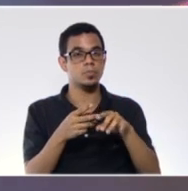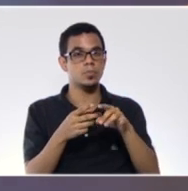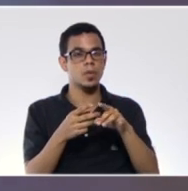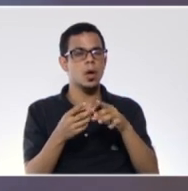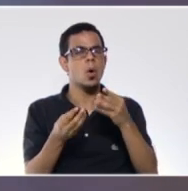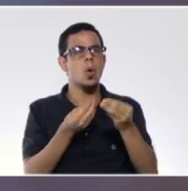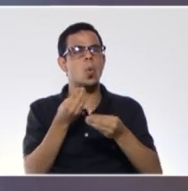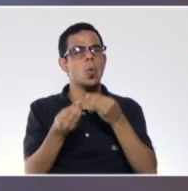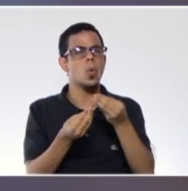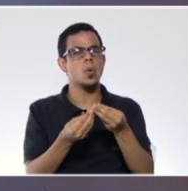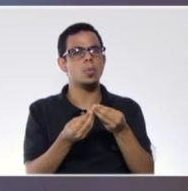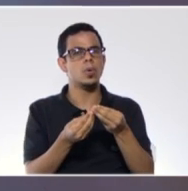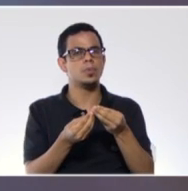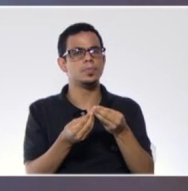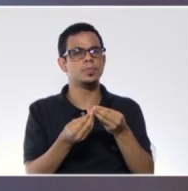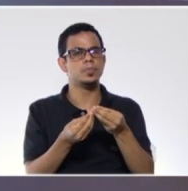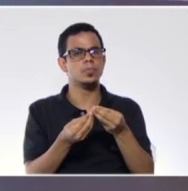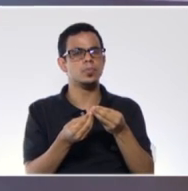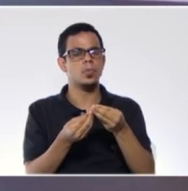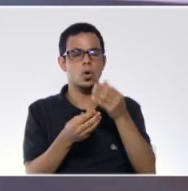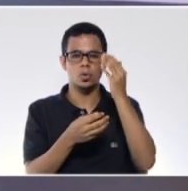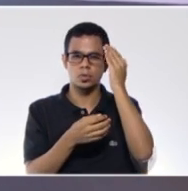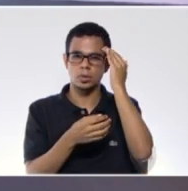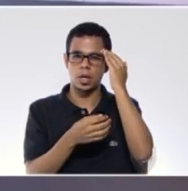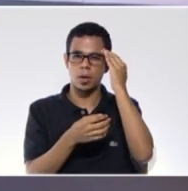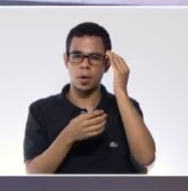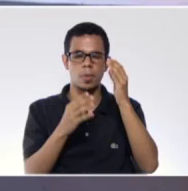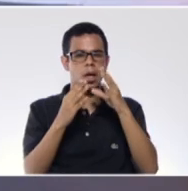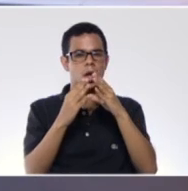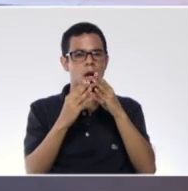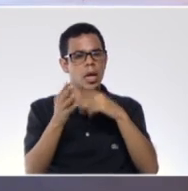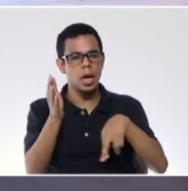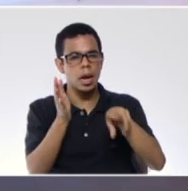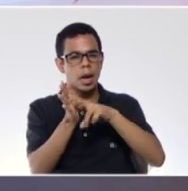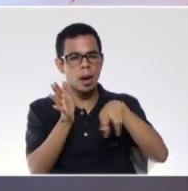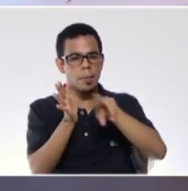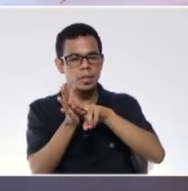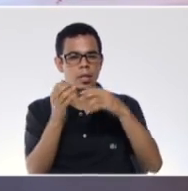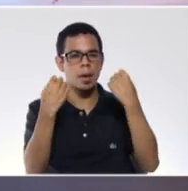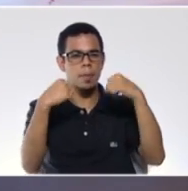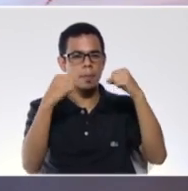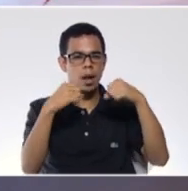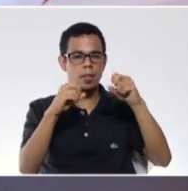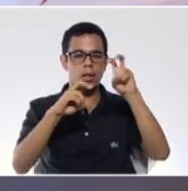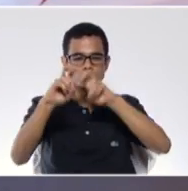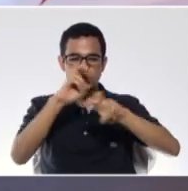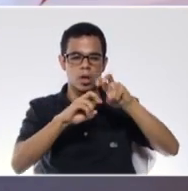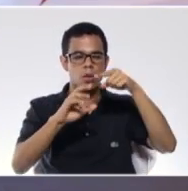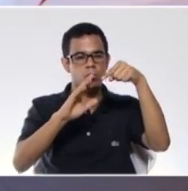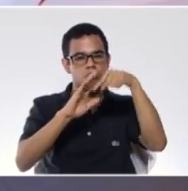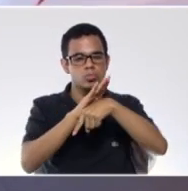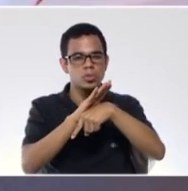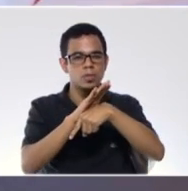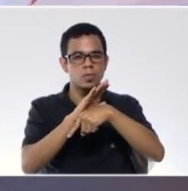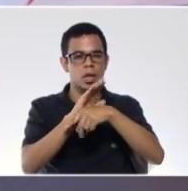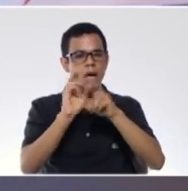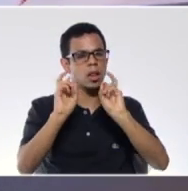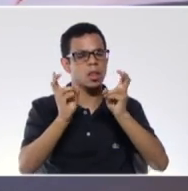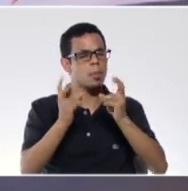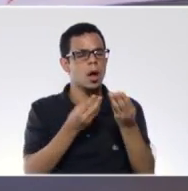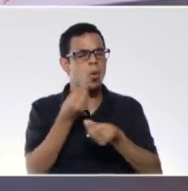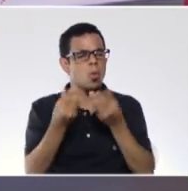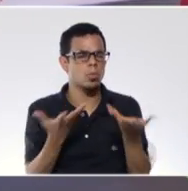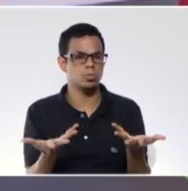Cianya, cómo nosotros podemos conocer nuevamente todos los contenidos, cómo podemos indagar, profundizar, a través de qué plataforma. Bueno,